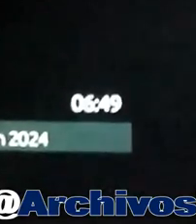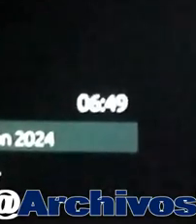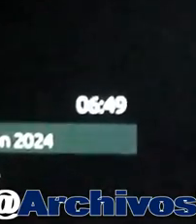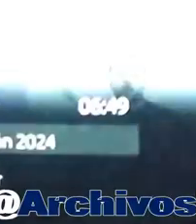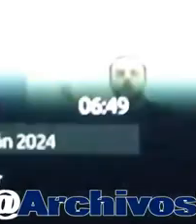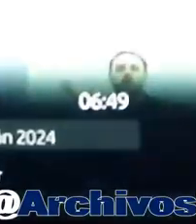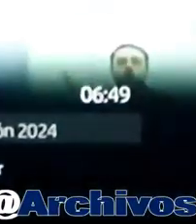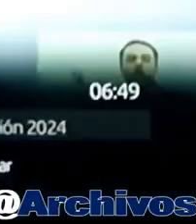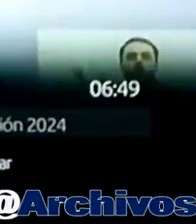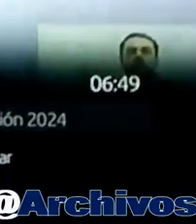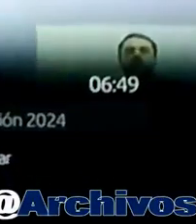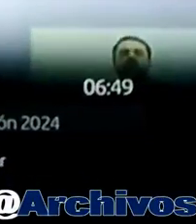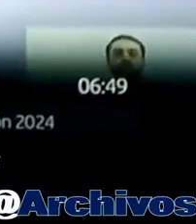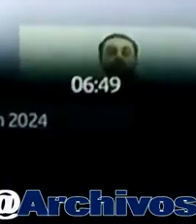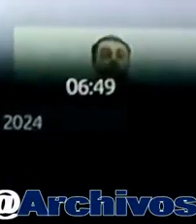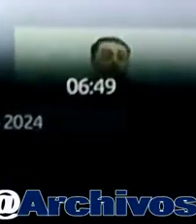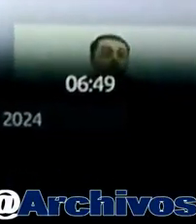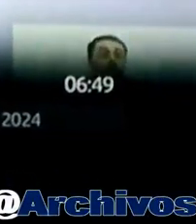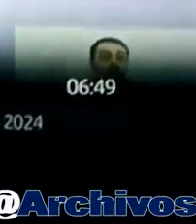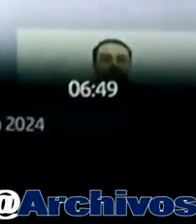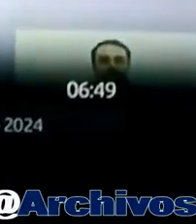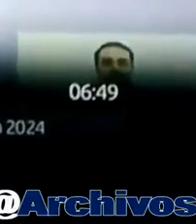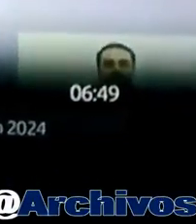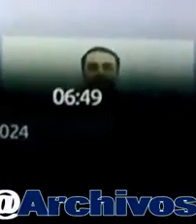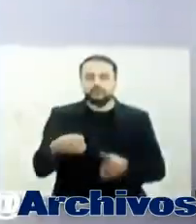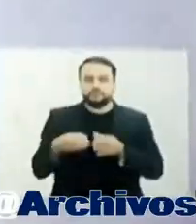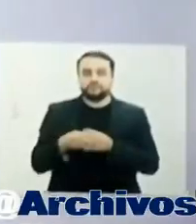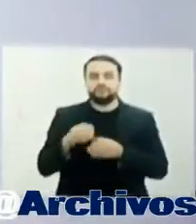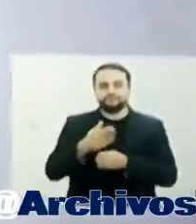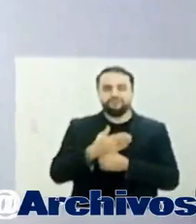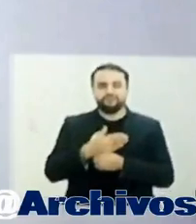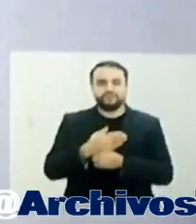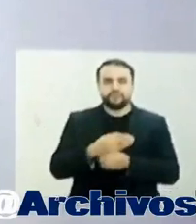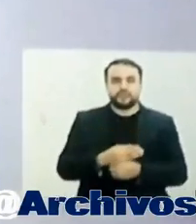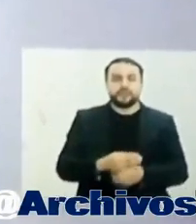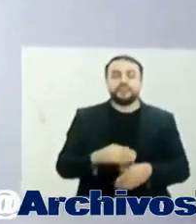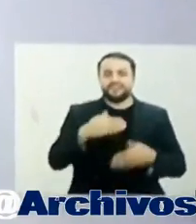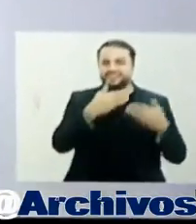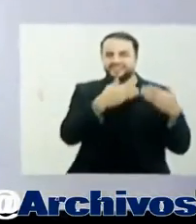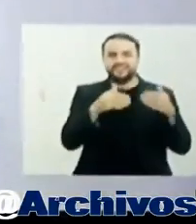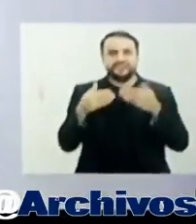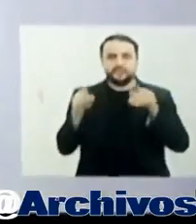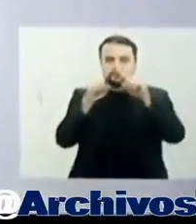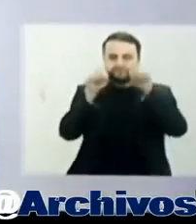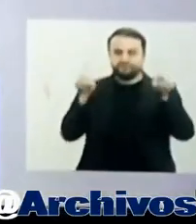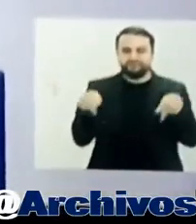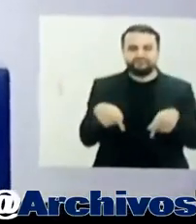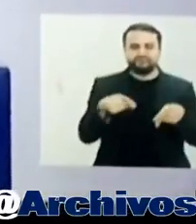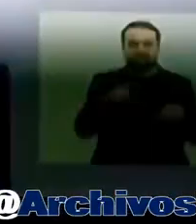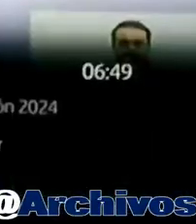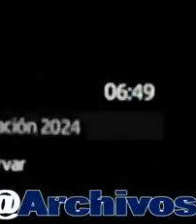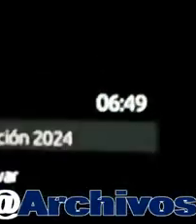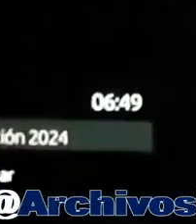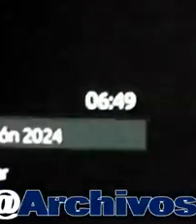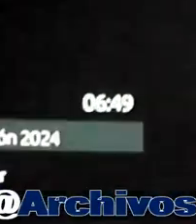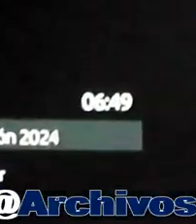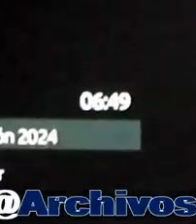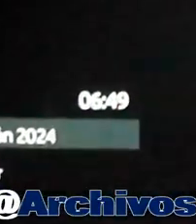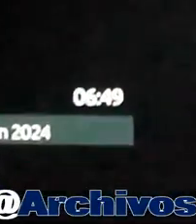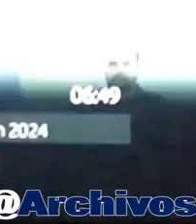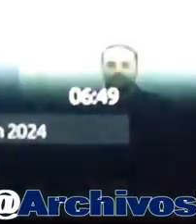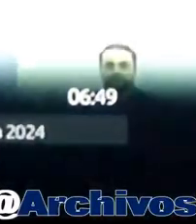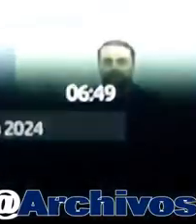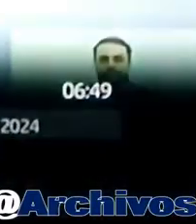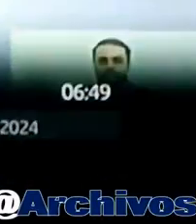Rosado en la que aparecerán las banderas de los partidos políticos contendientes en su municipio y la foto